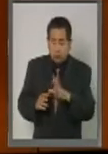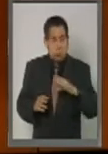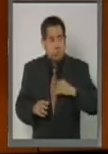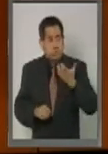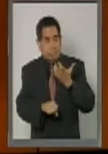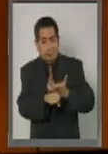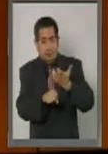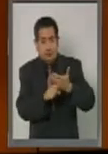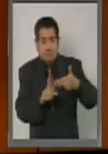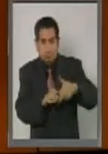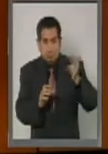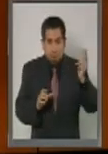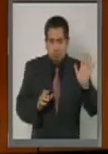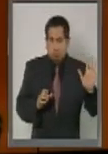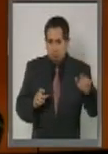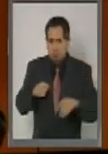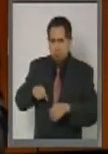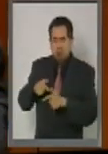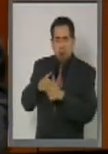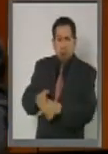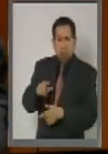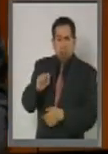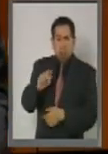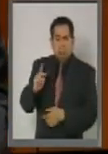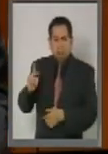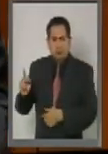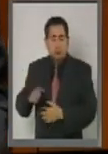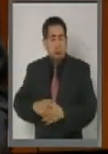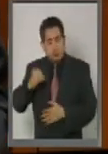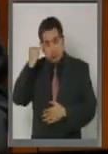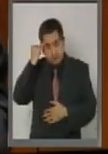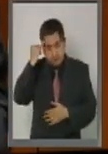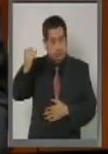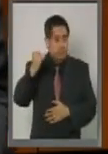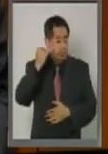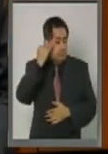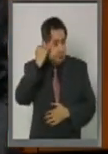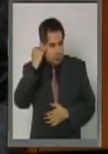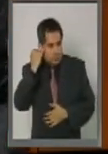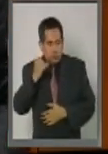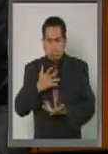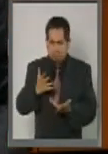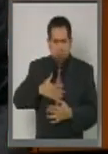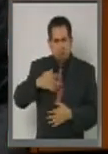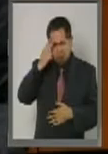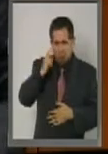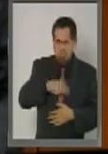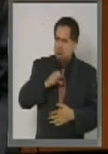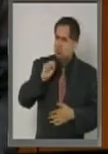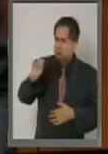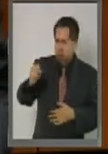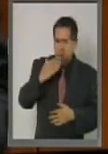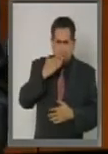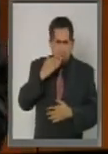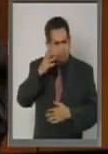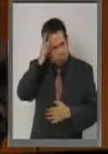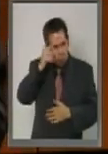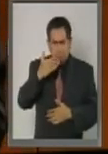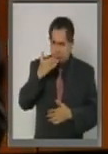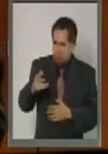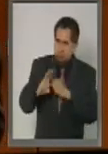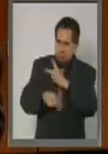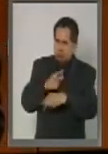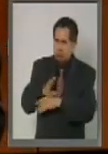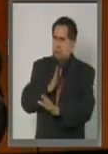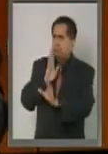Estados Unidos. Esta iniciativa que ha promovido Japón es una iniciativa a la que México ha dado la bienvenida y participamos